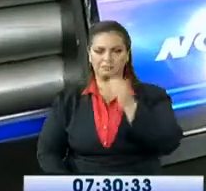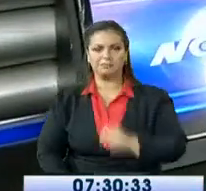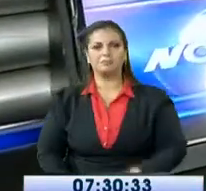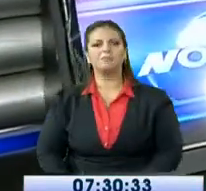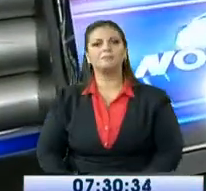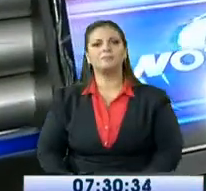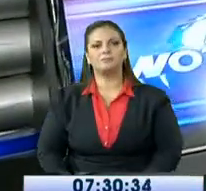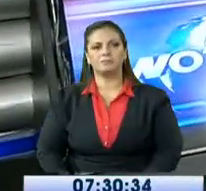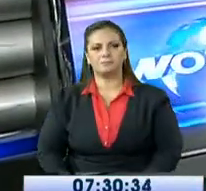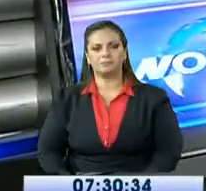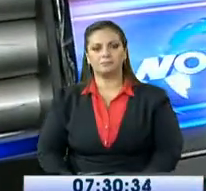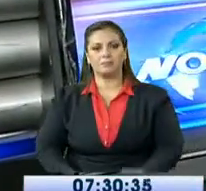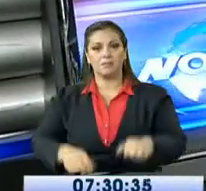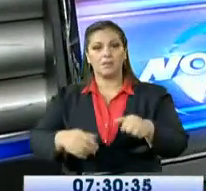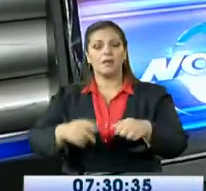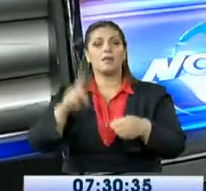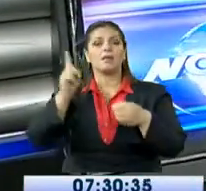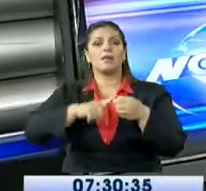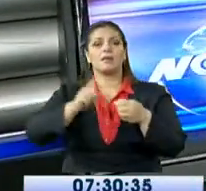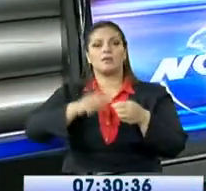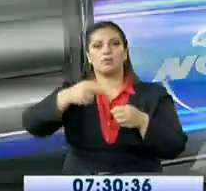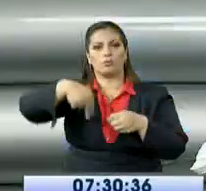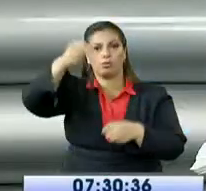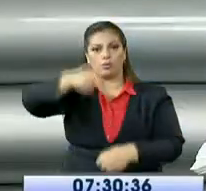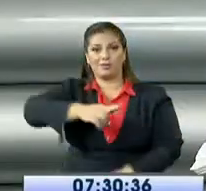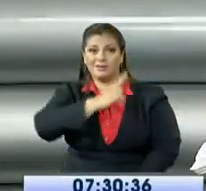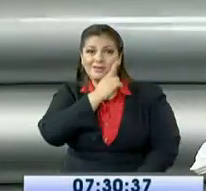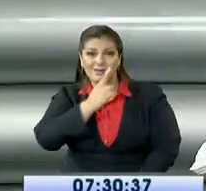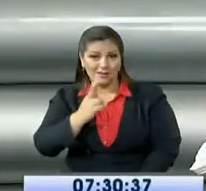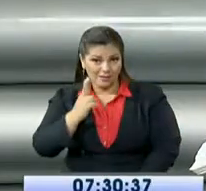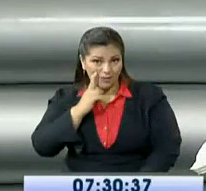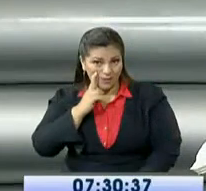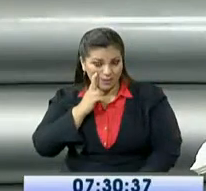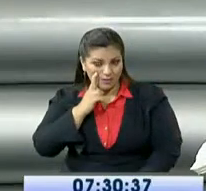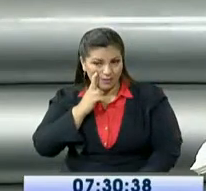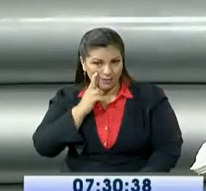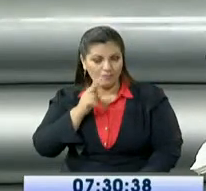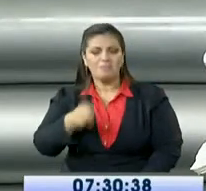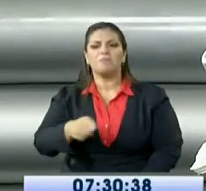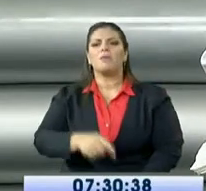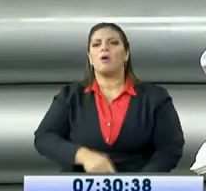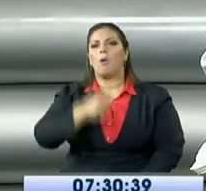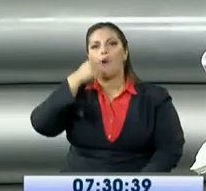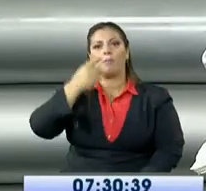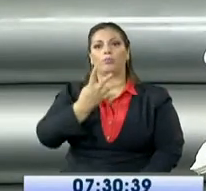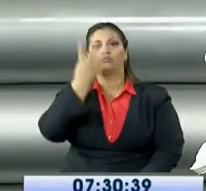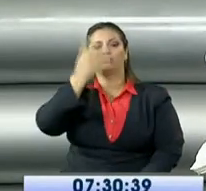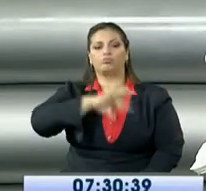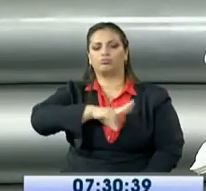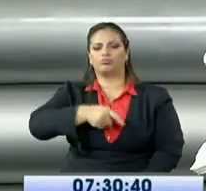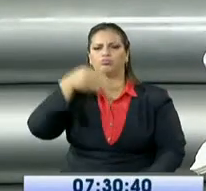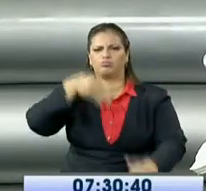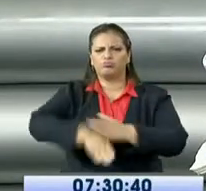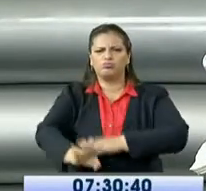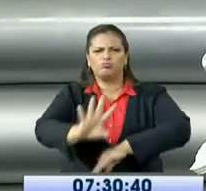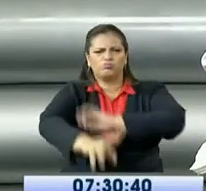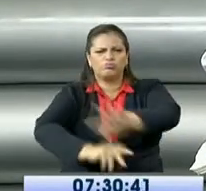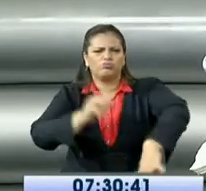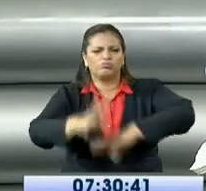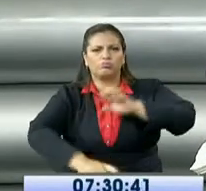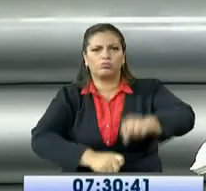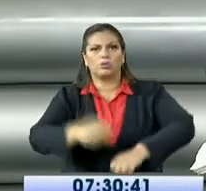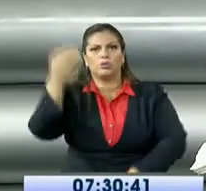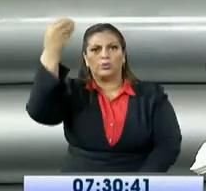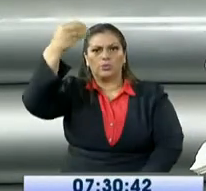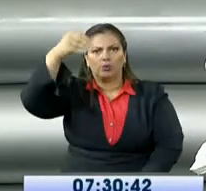Y ahora les informamos que al norte de Quito, cuatro sujetos robaron en un local de comidas rápidas. La acción delictiva quedó registrada en las cámaras de seguridad del negocio.